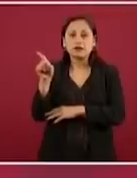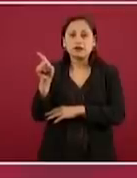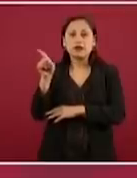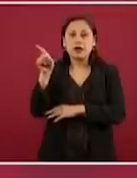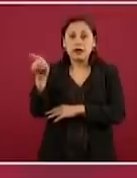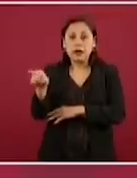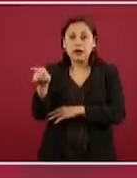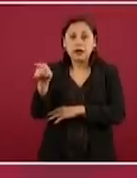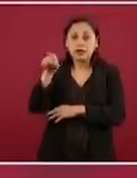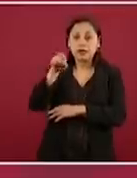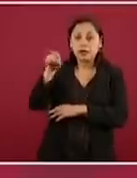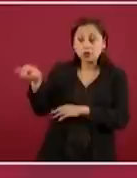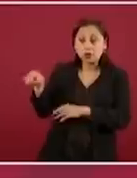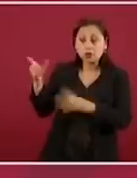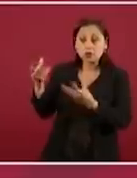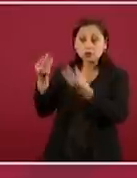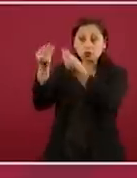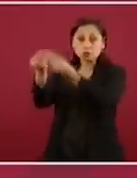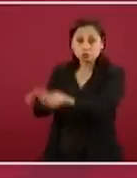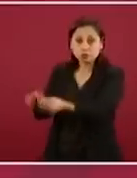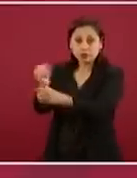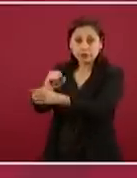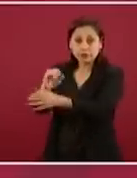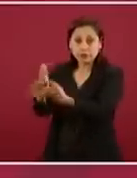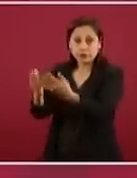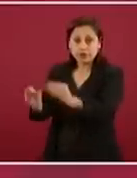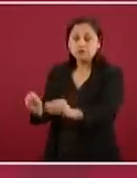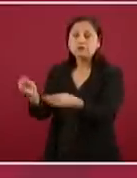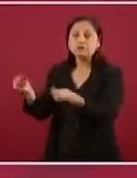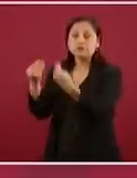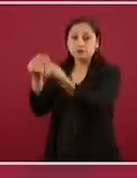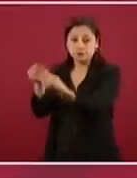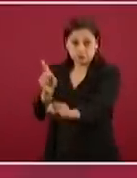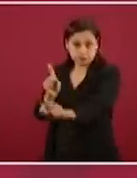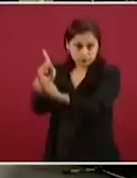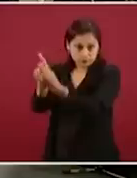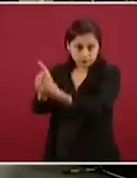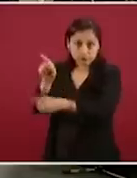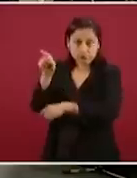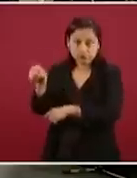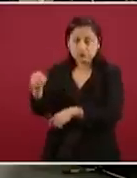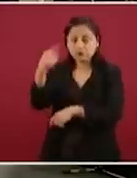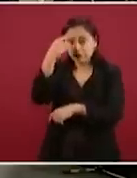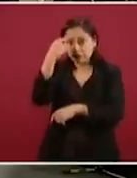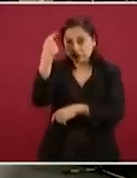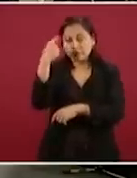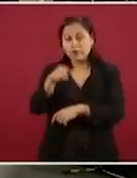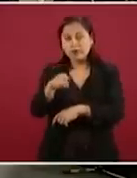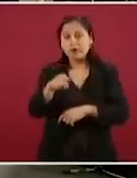y le lleves toda la información para que se